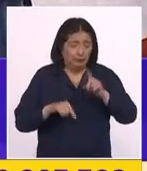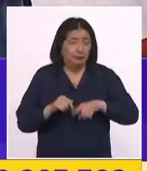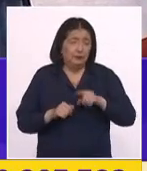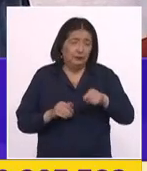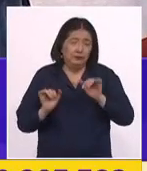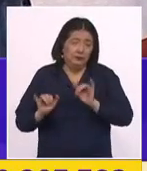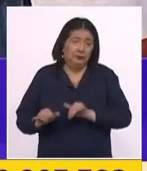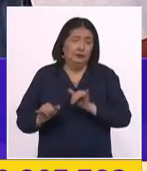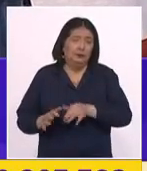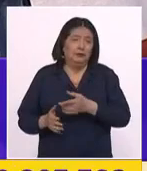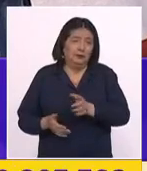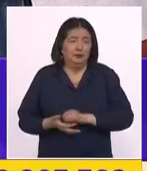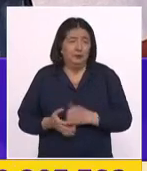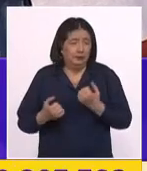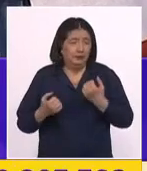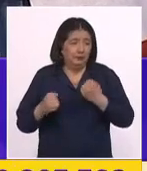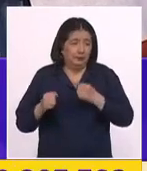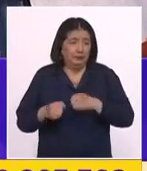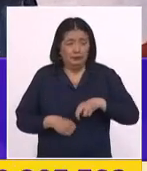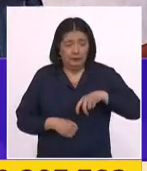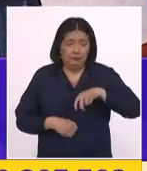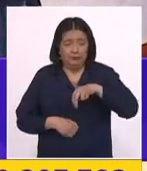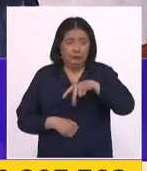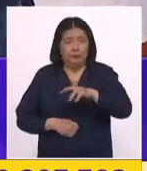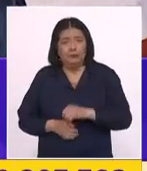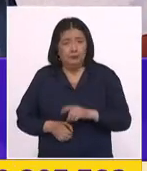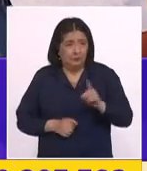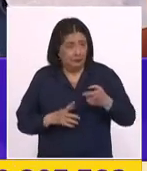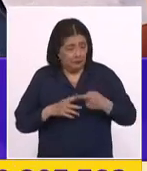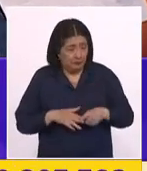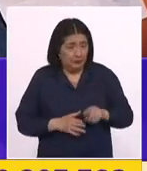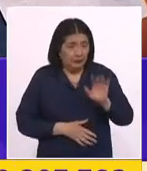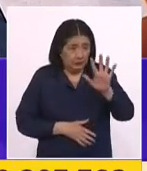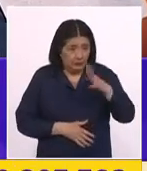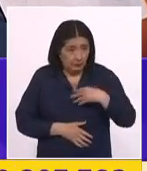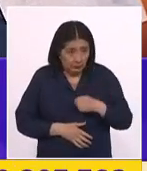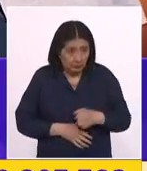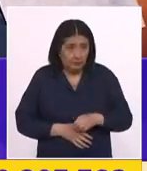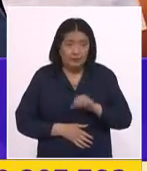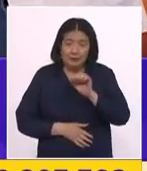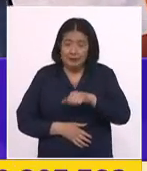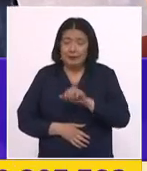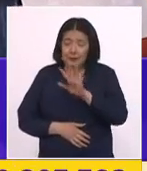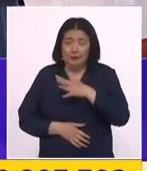se queda, ¿no?, pegada en el deporte de la marcha. Así es, comenzaste a los 5 añitos, ¿no?